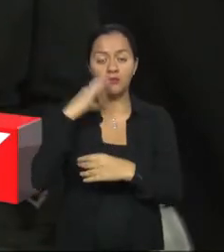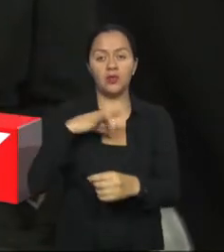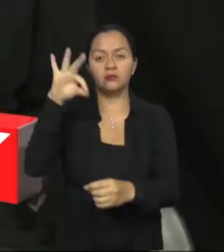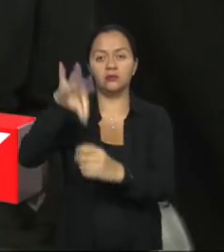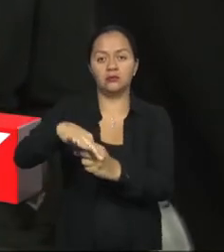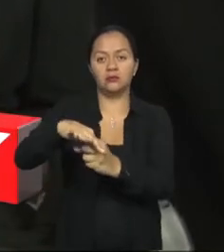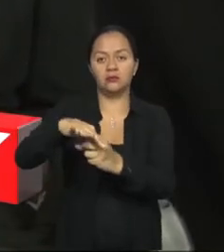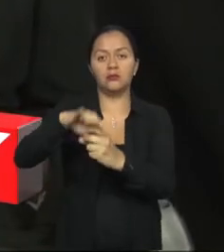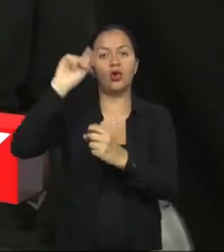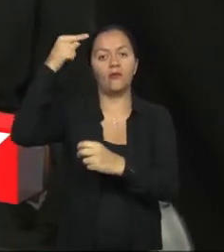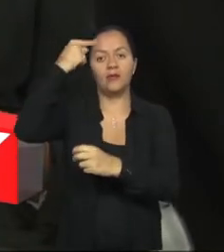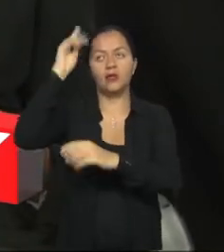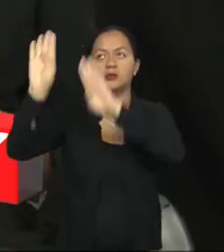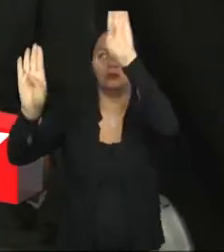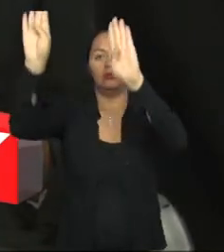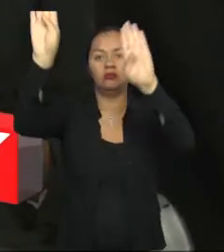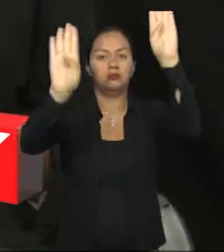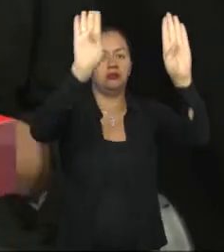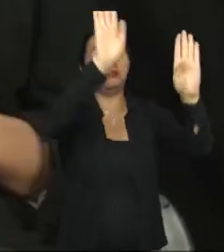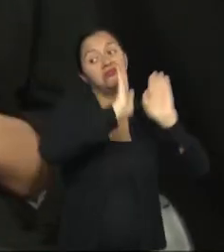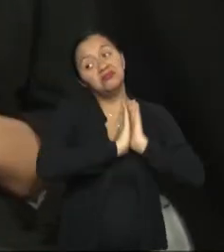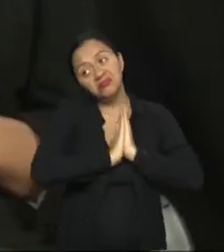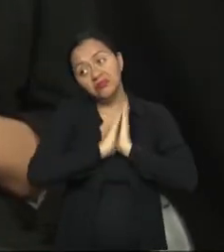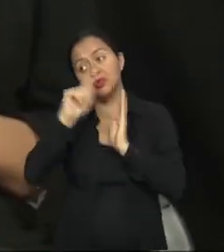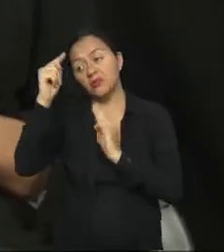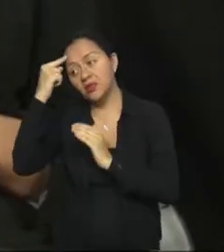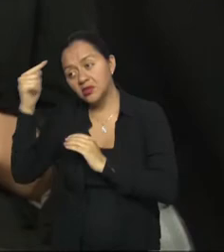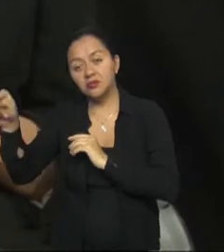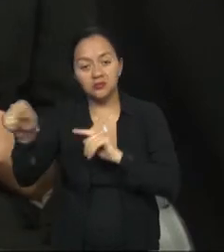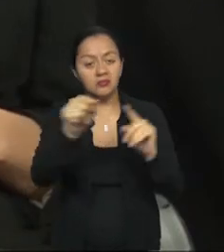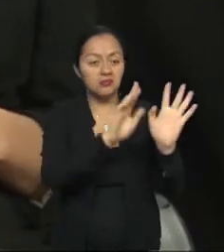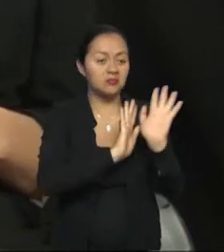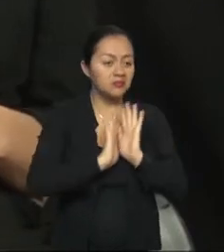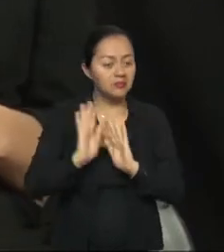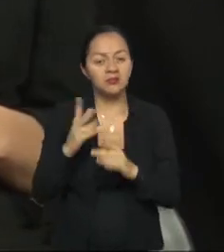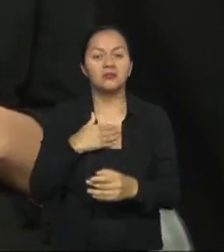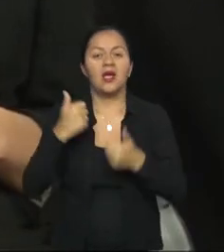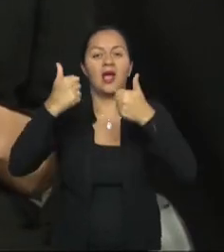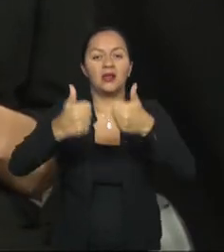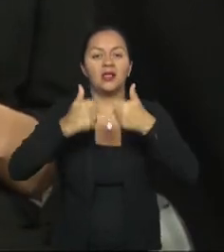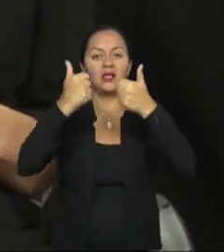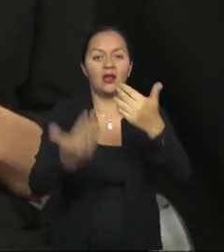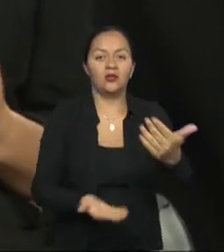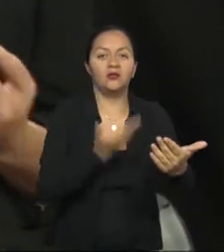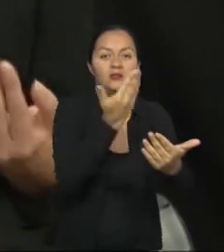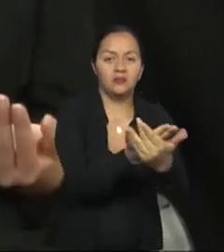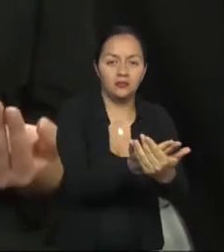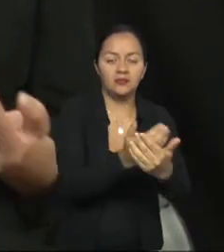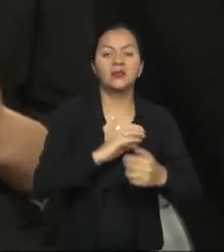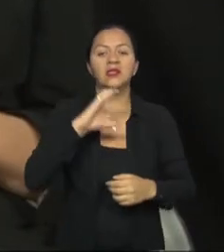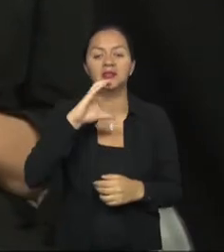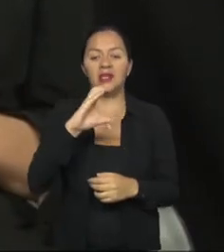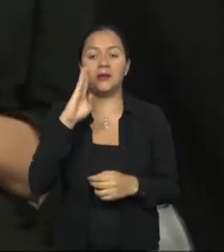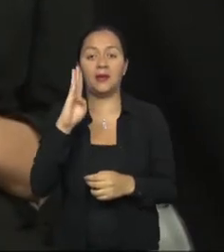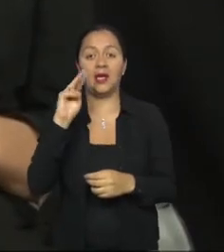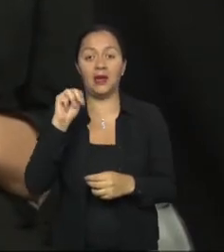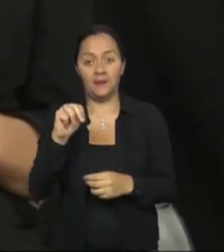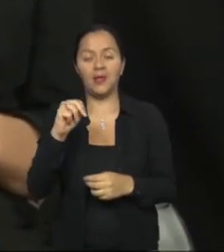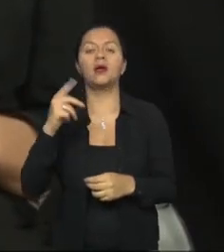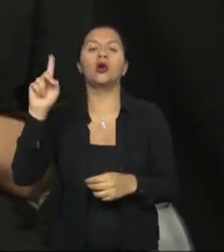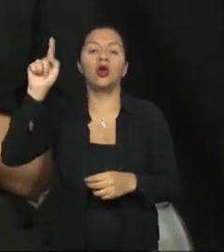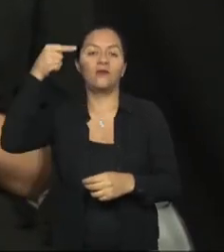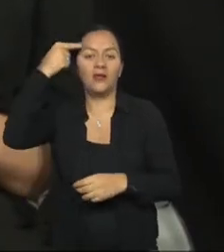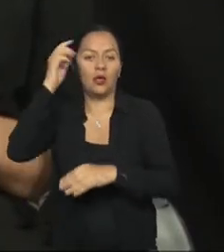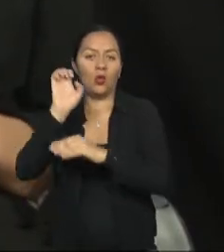del gobierno ecuatoriano conjuntamente con CBM, quienes ofrecieron que Ecuador